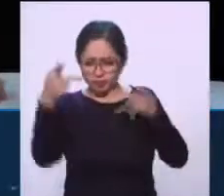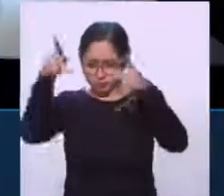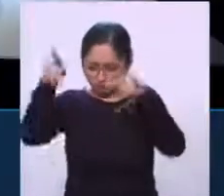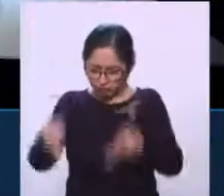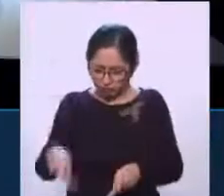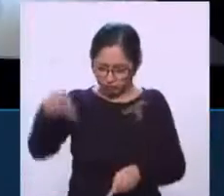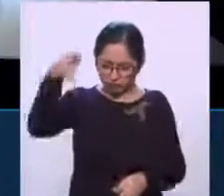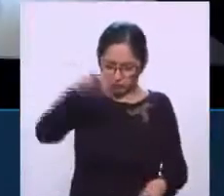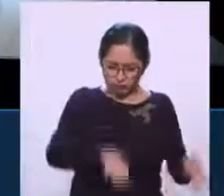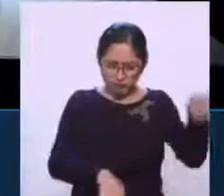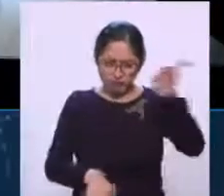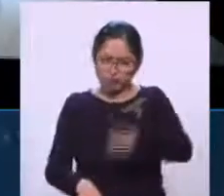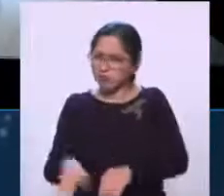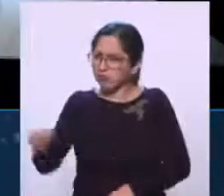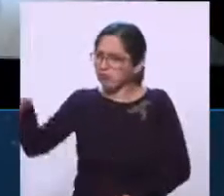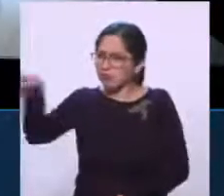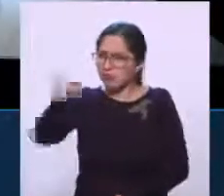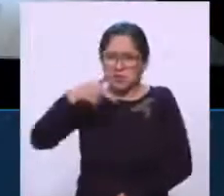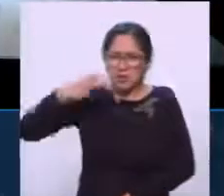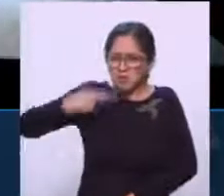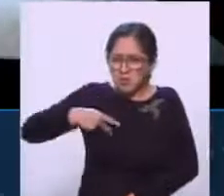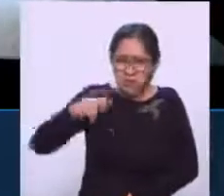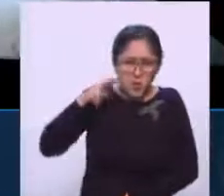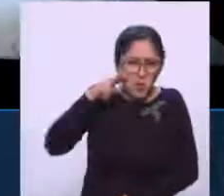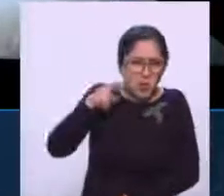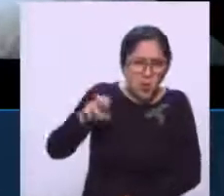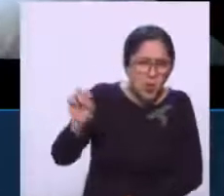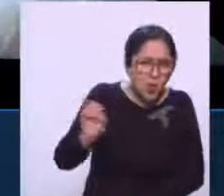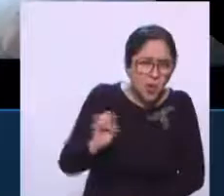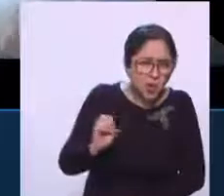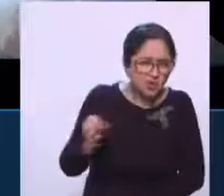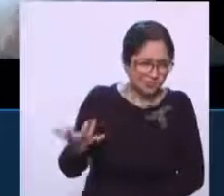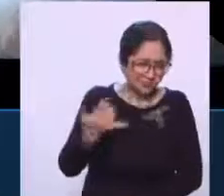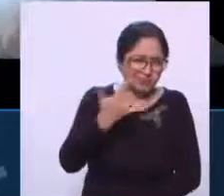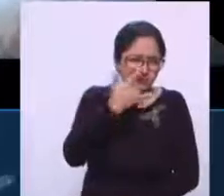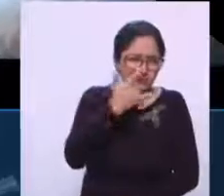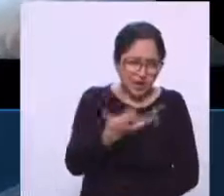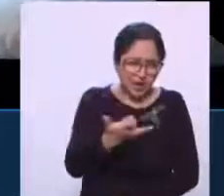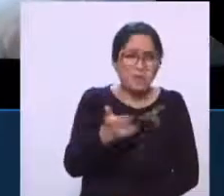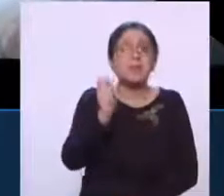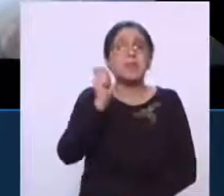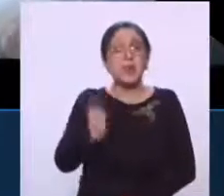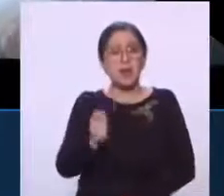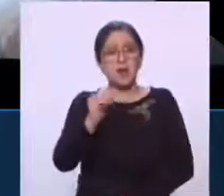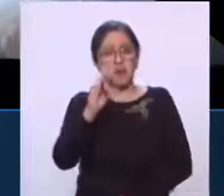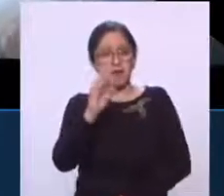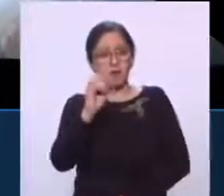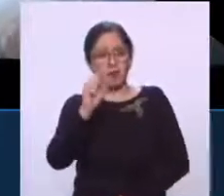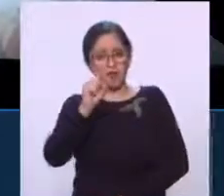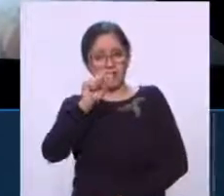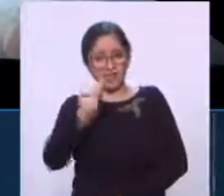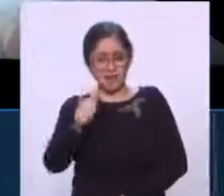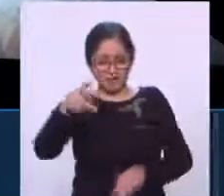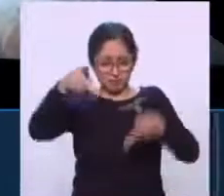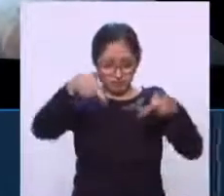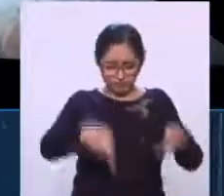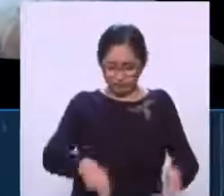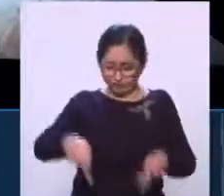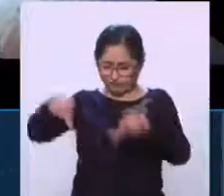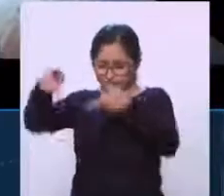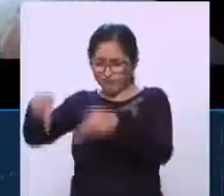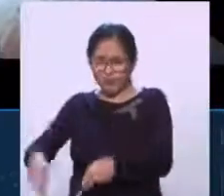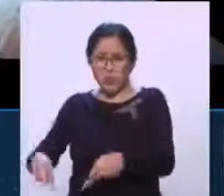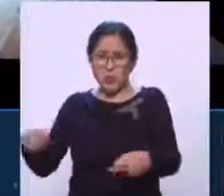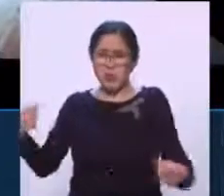enterrar? Hay que recordar que una fosa clandestina en realidad es la síntesis de una larga cadena de